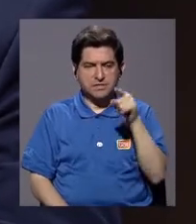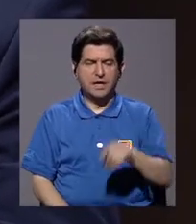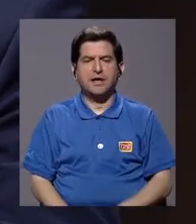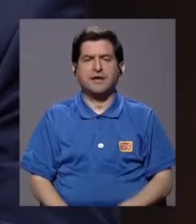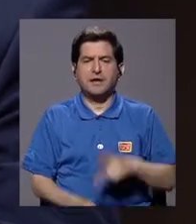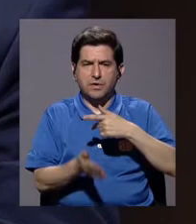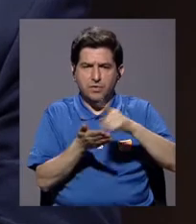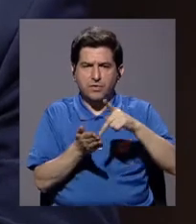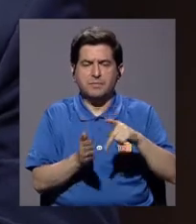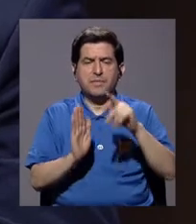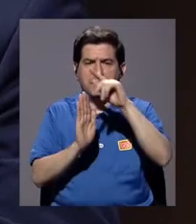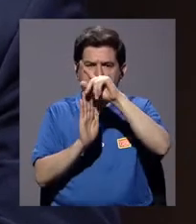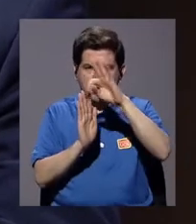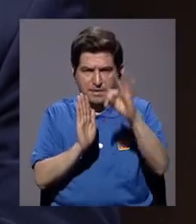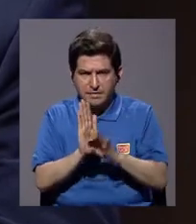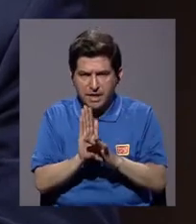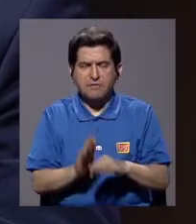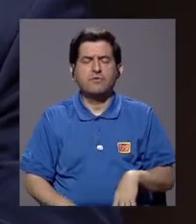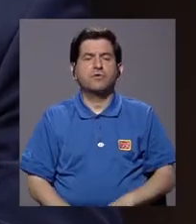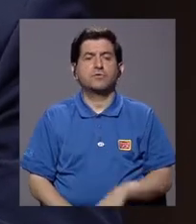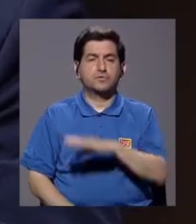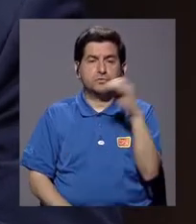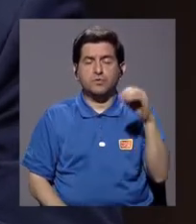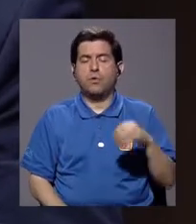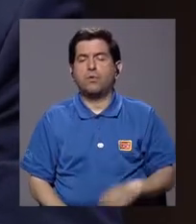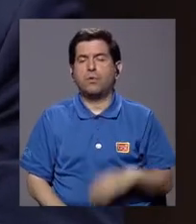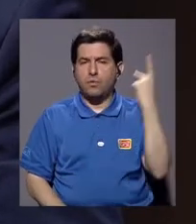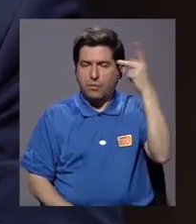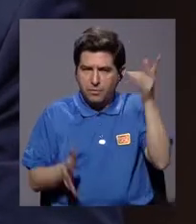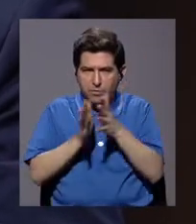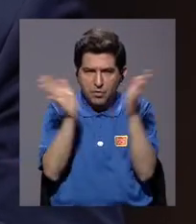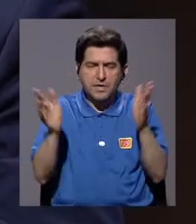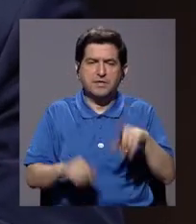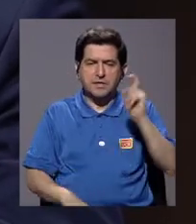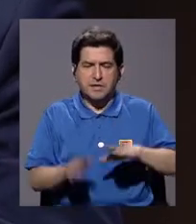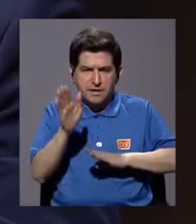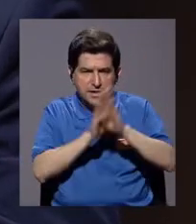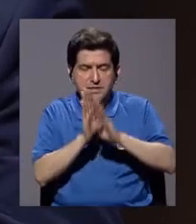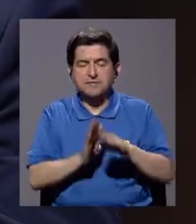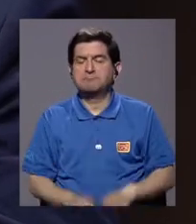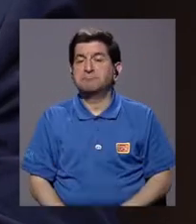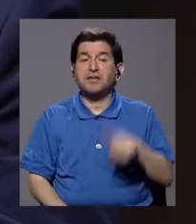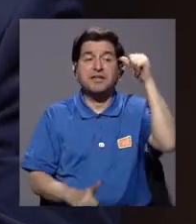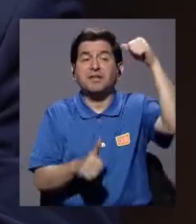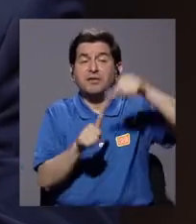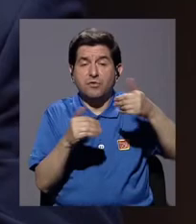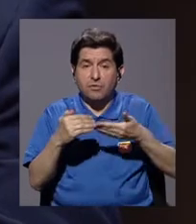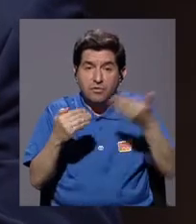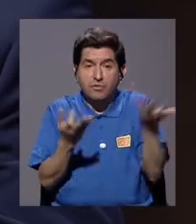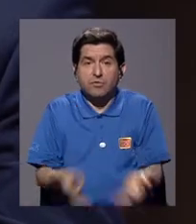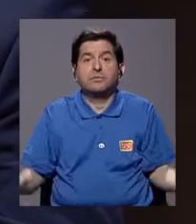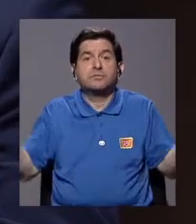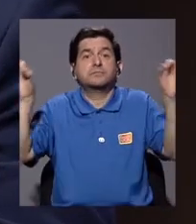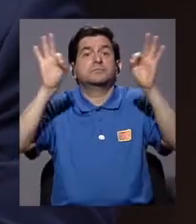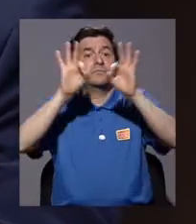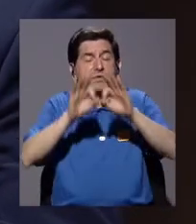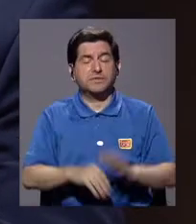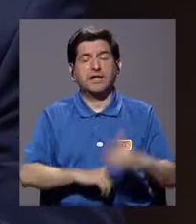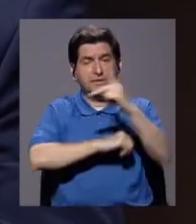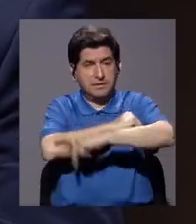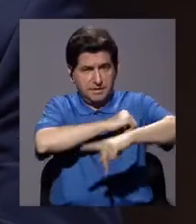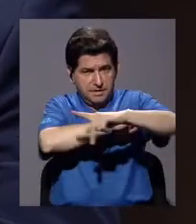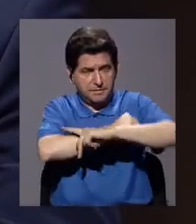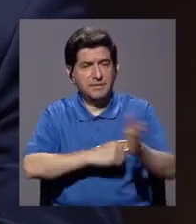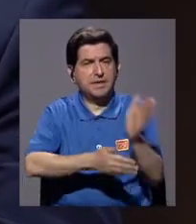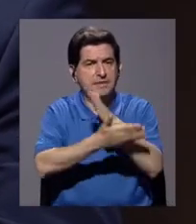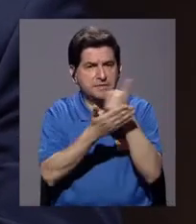y políticas públicas que concreten las acciones que deberíamos de desarrollar y no tienen en cuenta ese elemento importantísimo en la vida